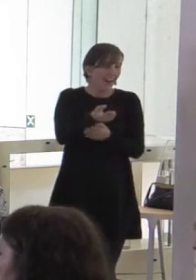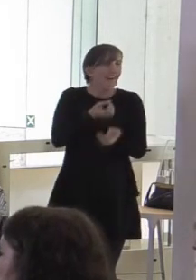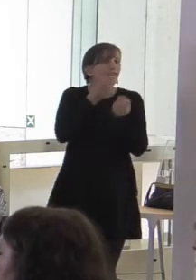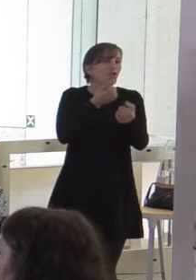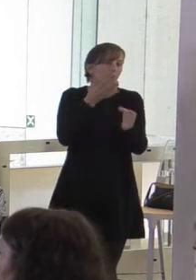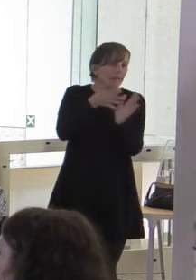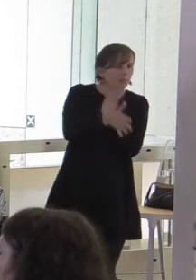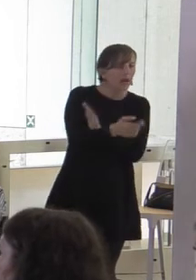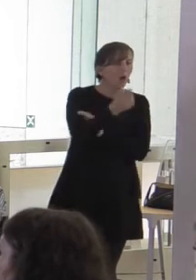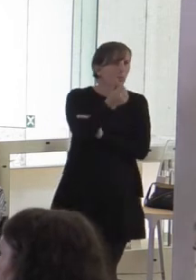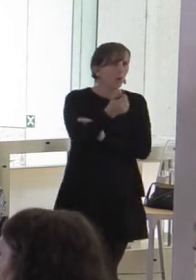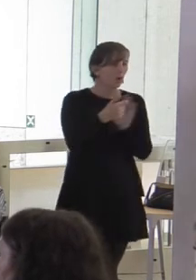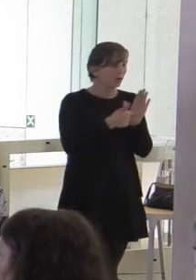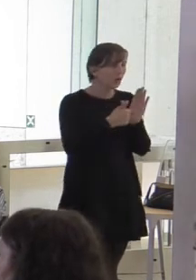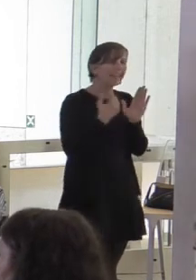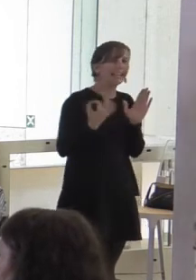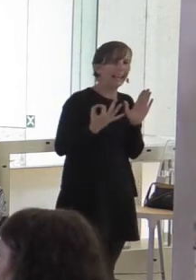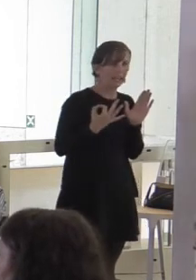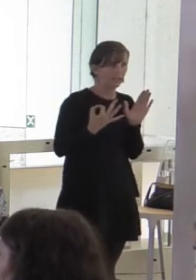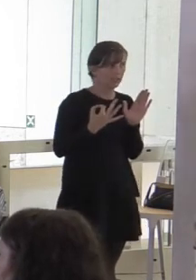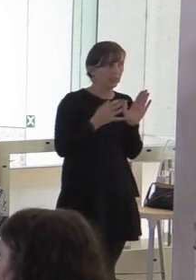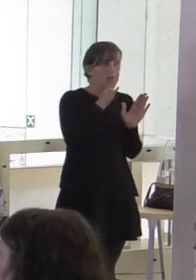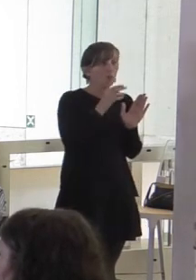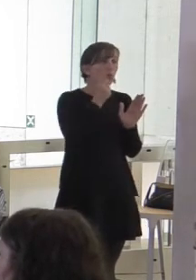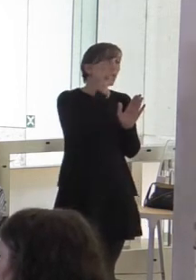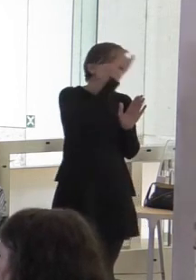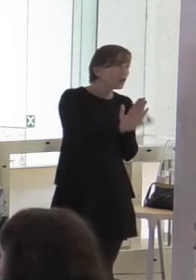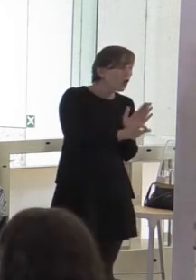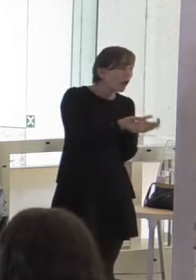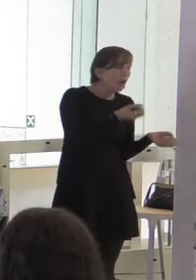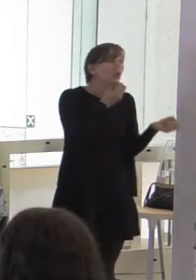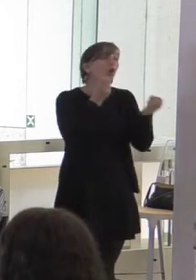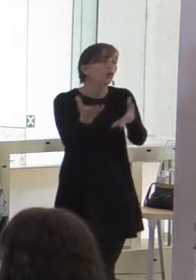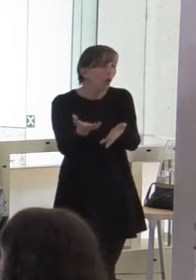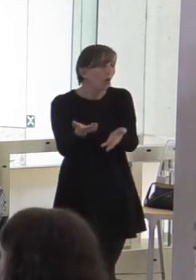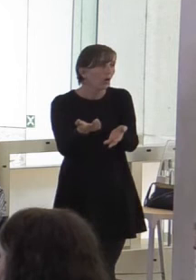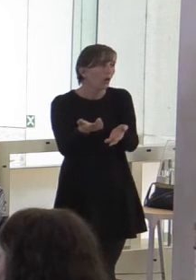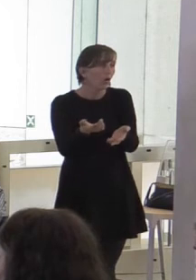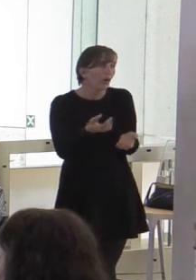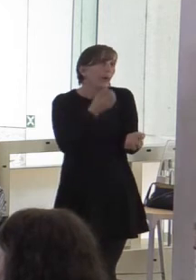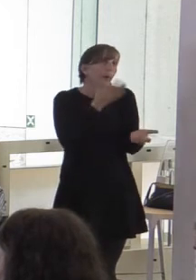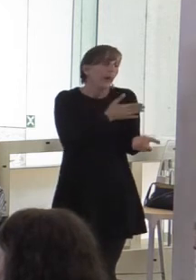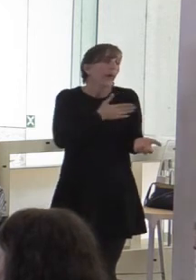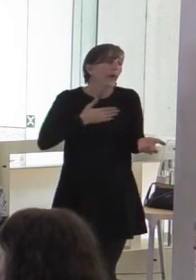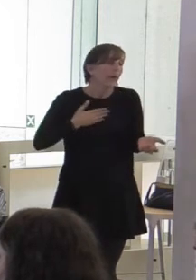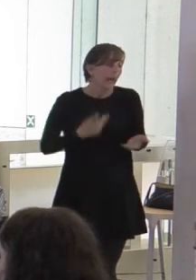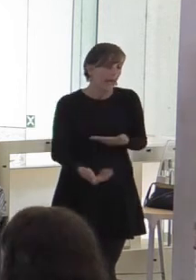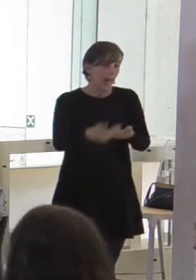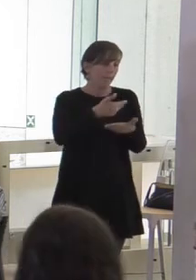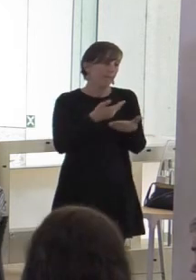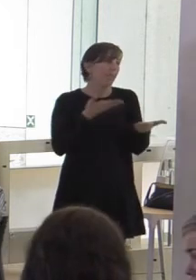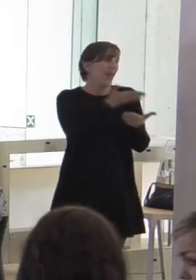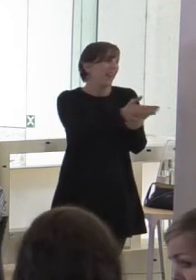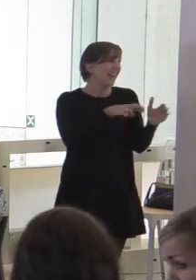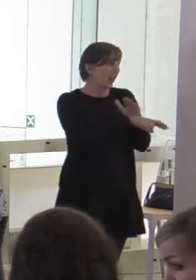explicar un poquinho que consiste isto, porque unha persona desfalou de que, bueno, quería solicitar este recurso e eles